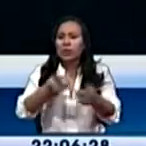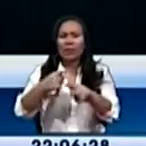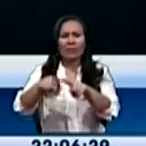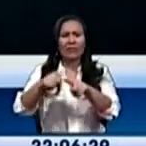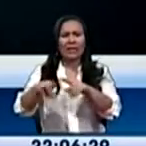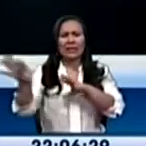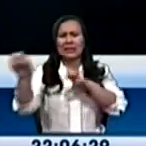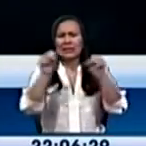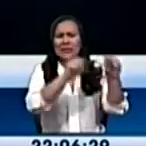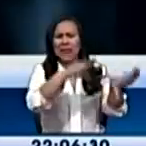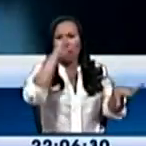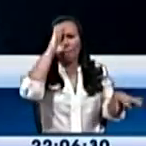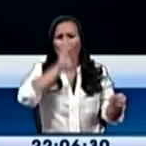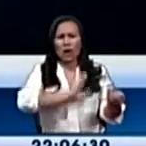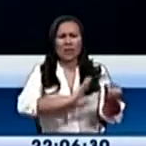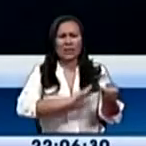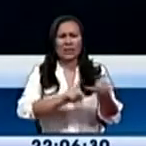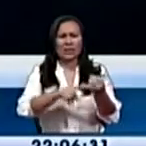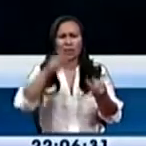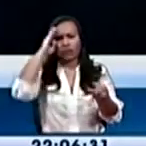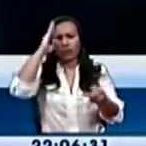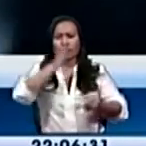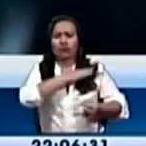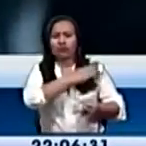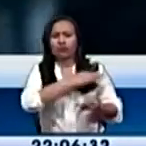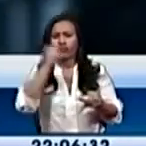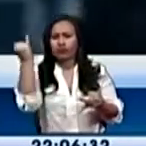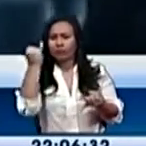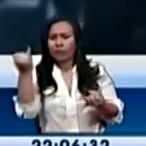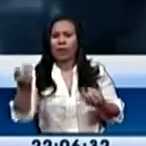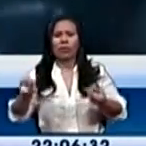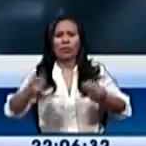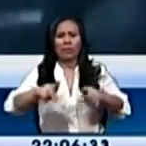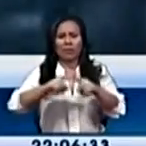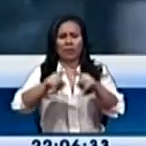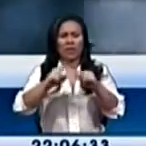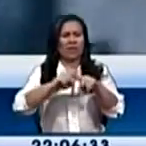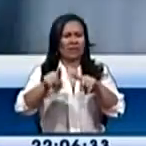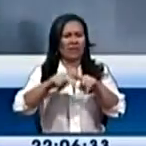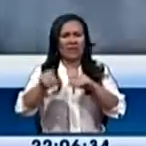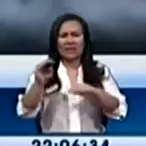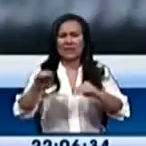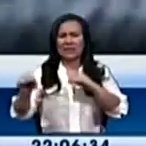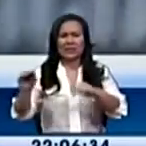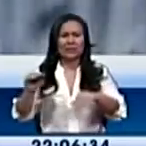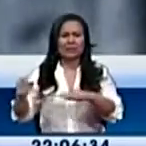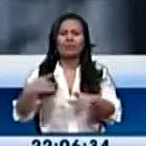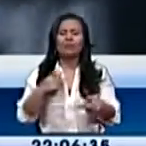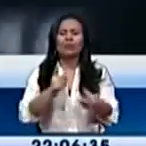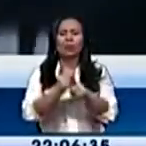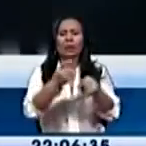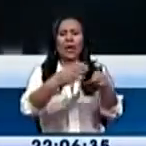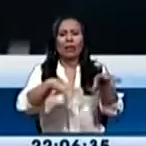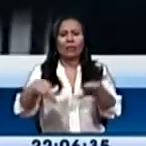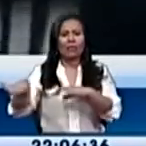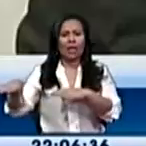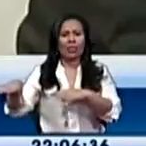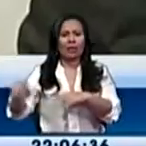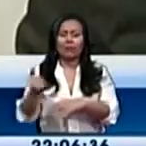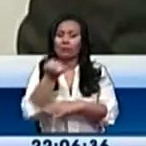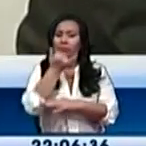entre policías cabos sargentos un suboficial y un teniente coronel fueron encontrados en presuntas actividades irregulares